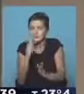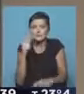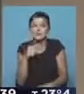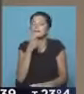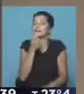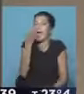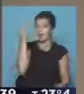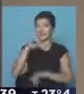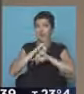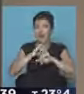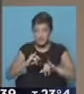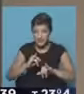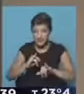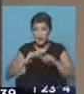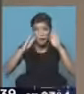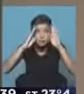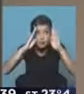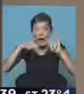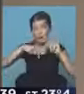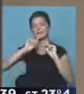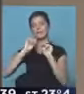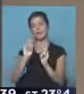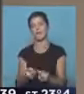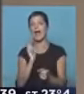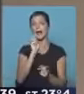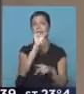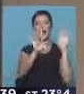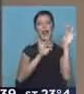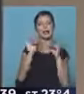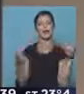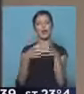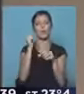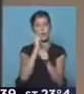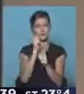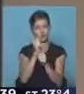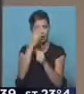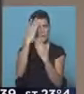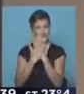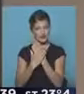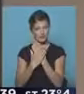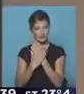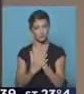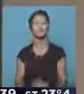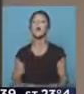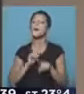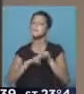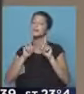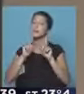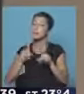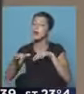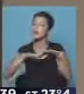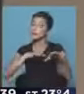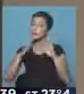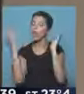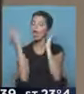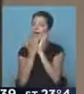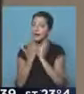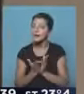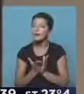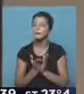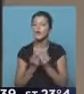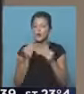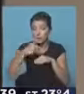atención a la campaña ahora se le presta atención a esos nombres y para analizar este momento esta transición este modelo de liderazgo que se